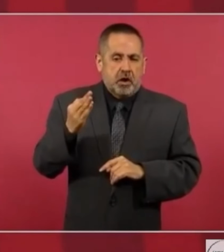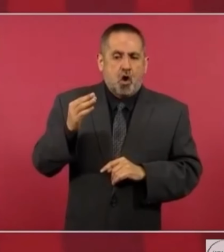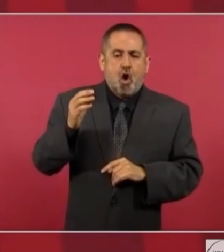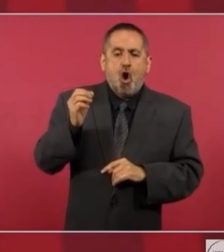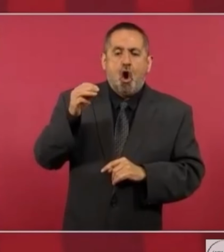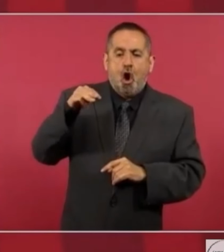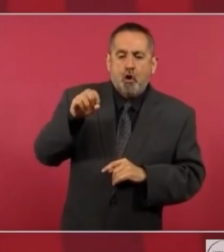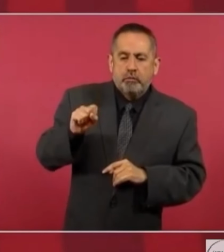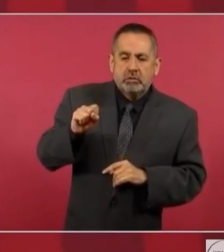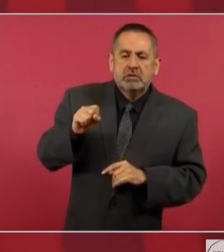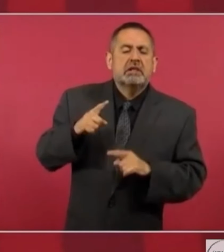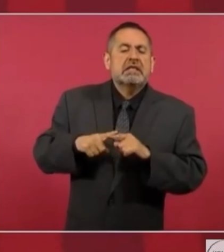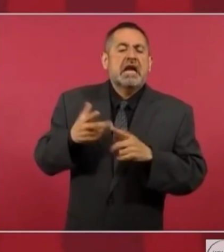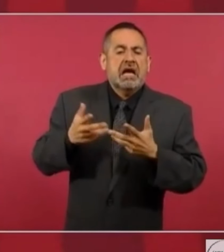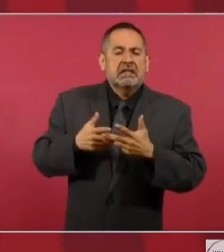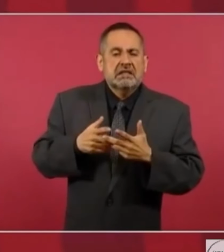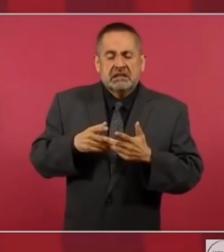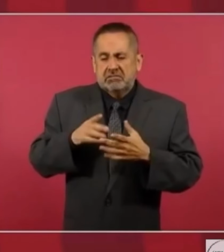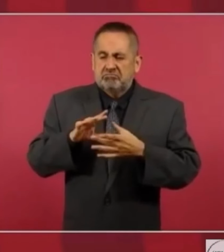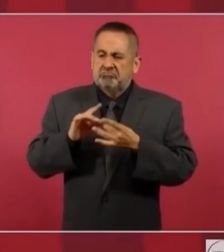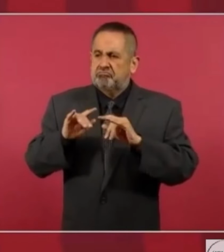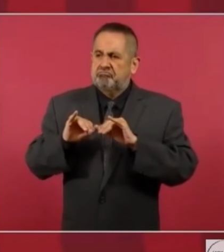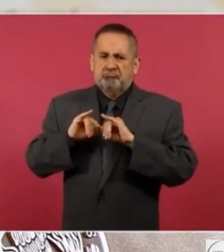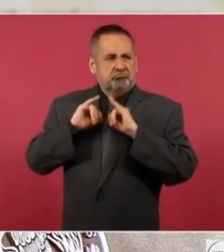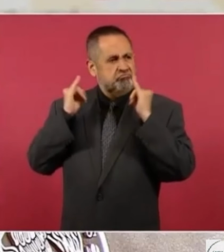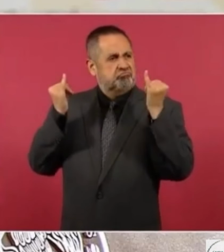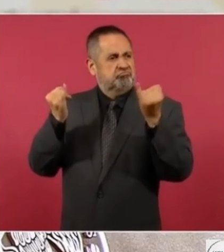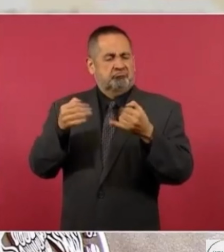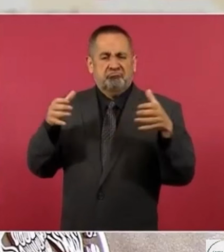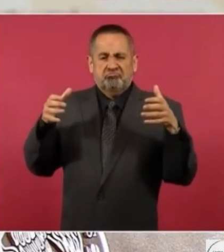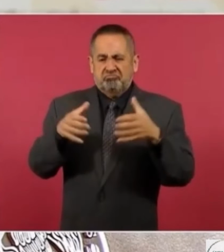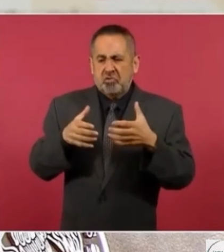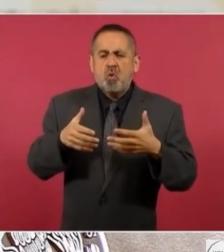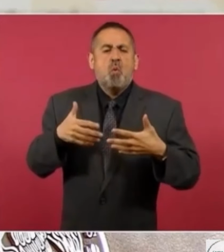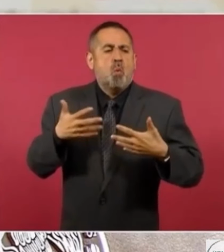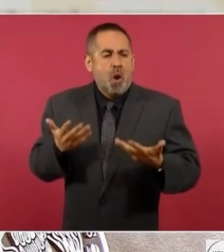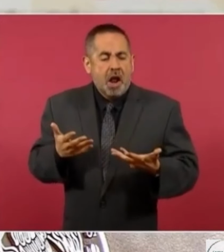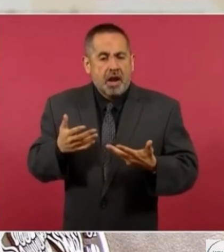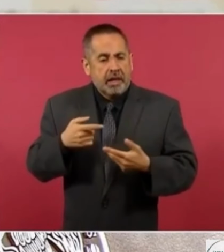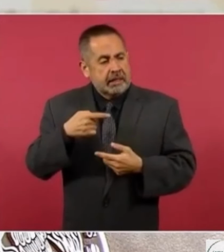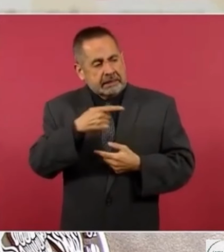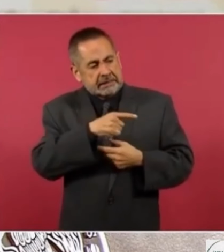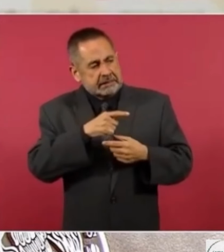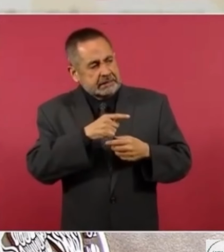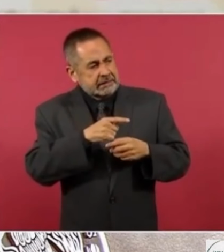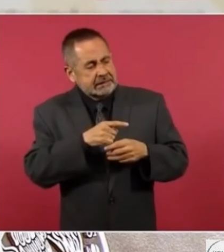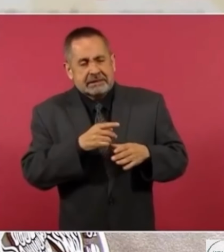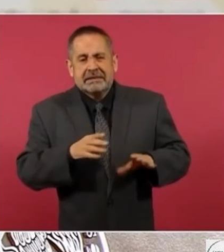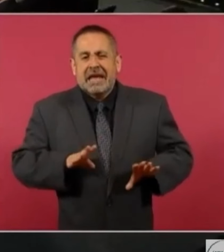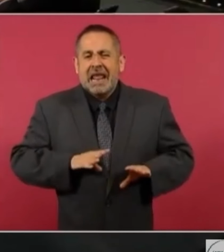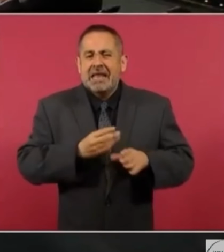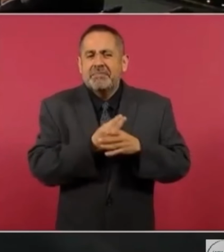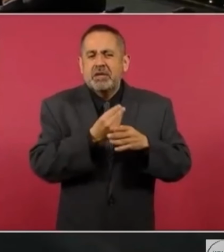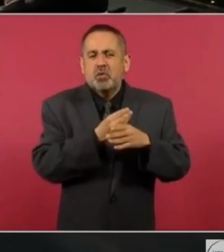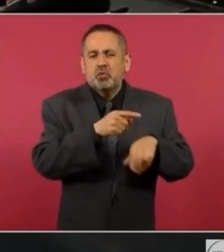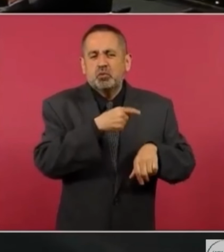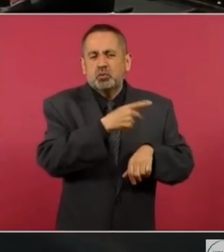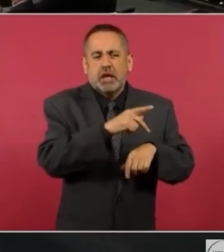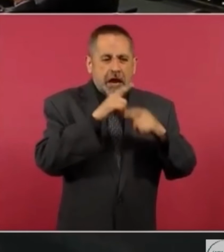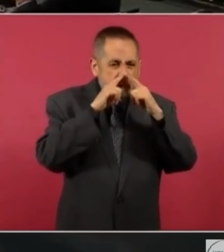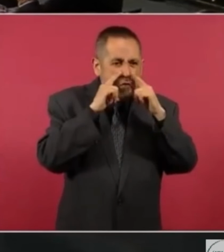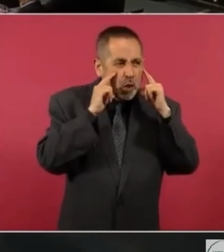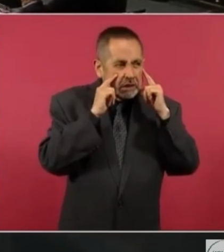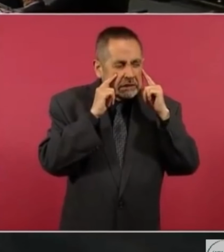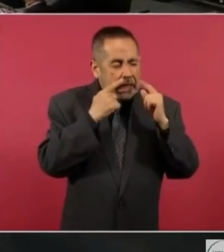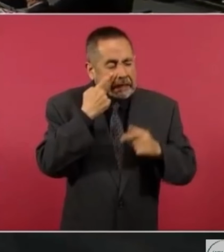Salud resuelve en una reunión científica cuáles son los virus o los tipos y subtipos de virus influenza que